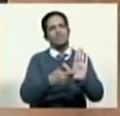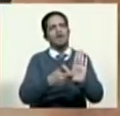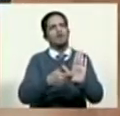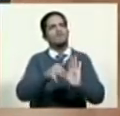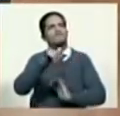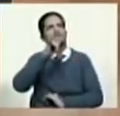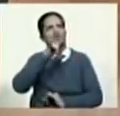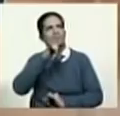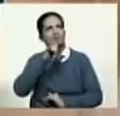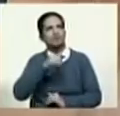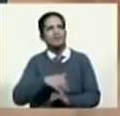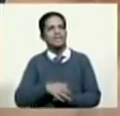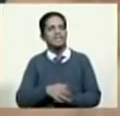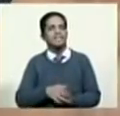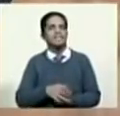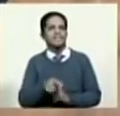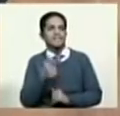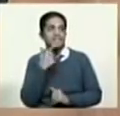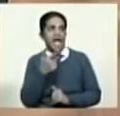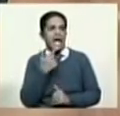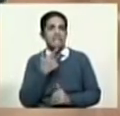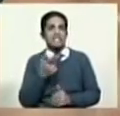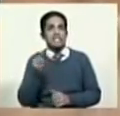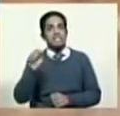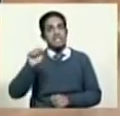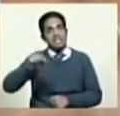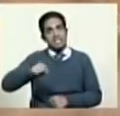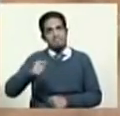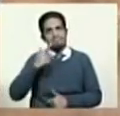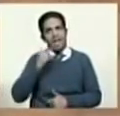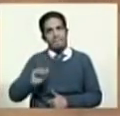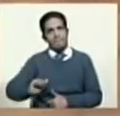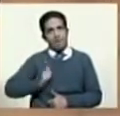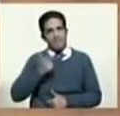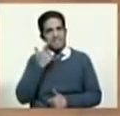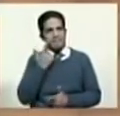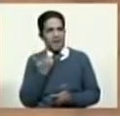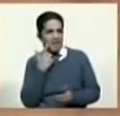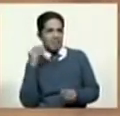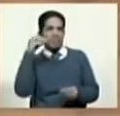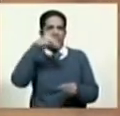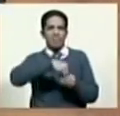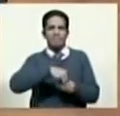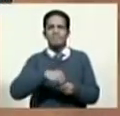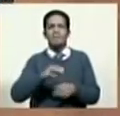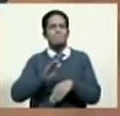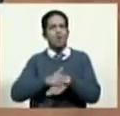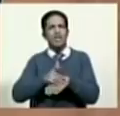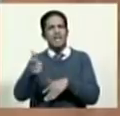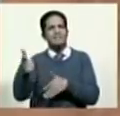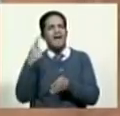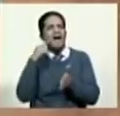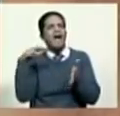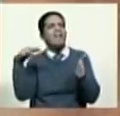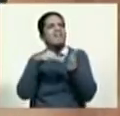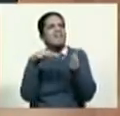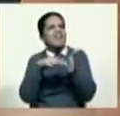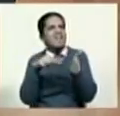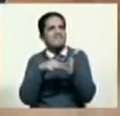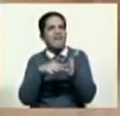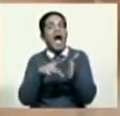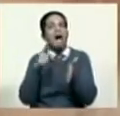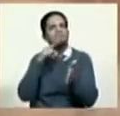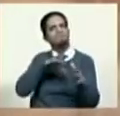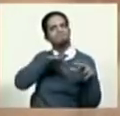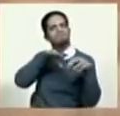desclasificados, simplemente fue para propiciar la invasión en lo que era la mayor reserva de agua del Medio Oriente y que fue encabezada por los Estados Unidos y